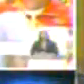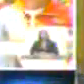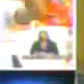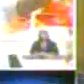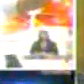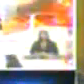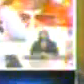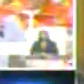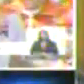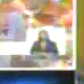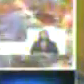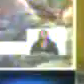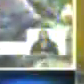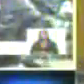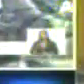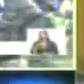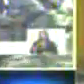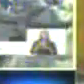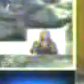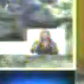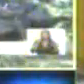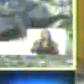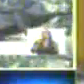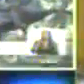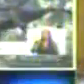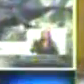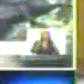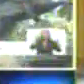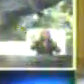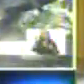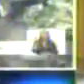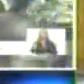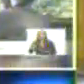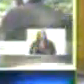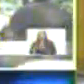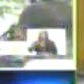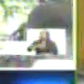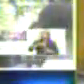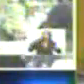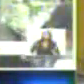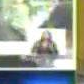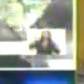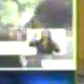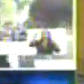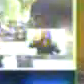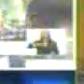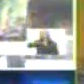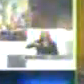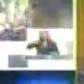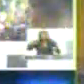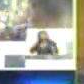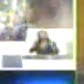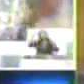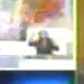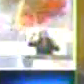Desaparecieron el video por todos lados. Ayer me decía el chino, yo estaba buscando el video porque yo quería... No lo encontraba, pero no lo encuentra. Ellos tienen el poder de hacer